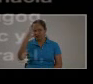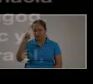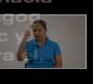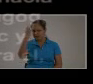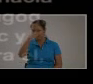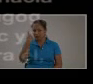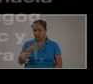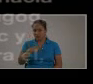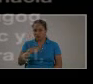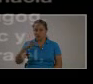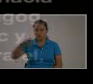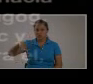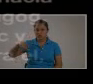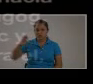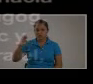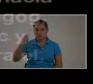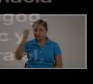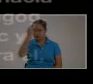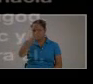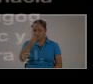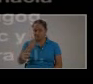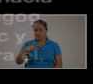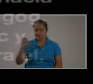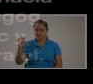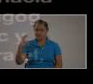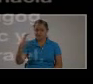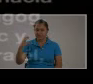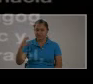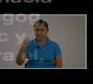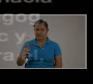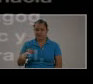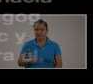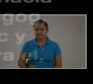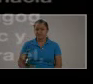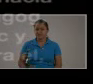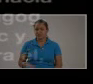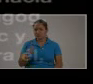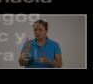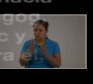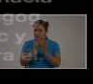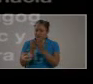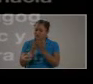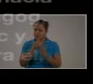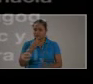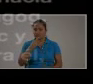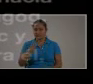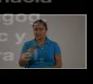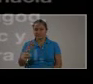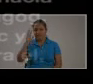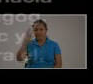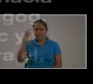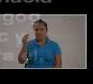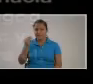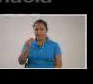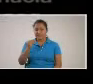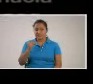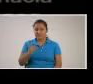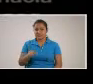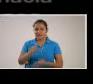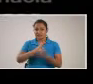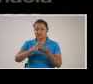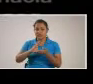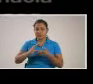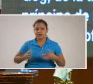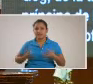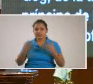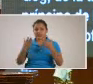Mesec, que algunos teólogos dicen que es la ciudad que dio origen a lo que conocemos actualmente